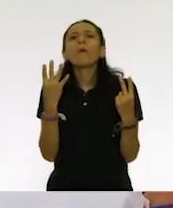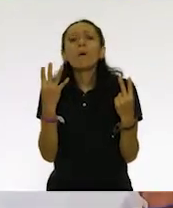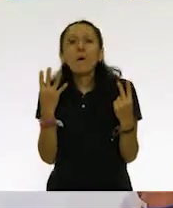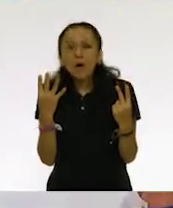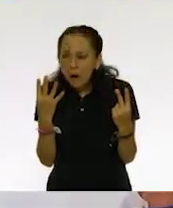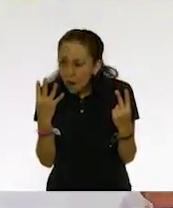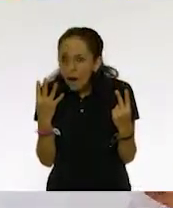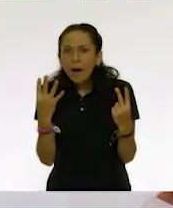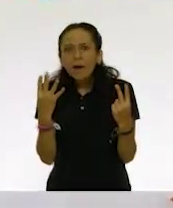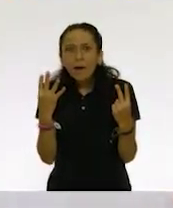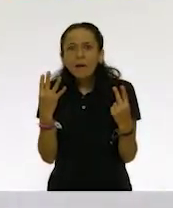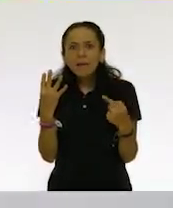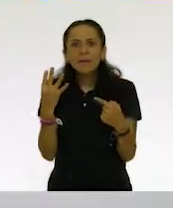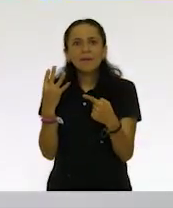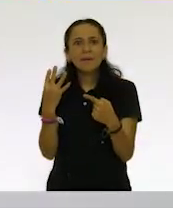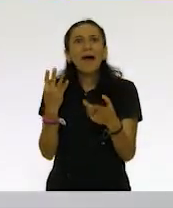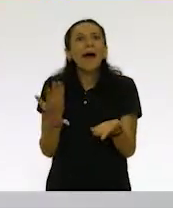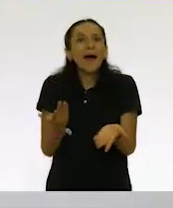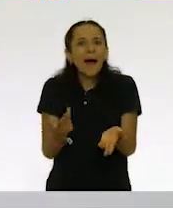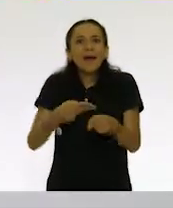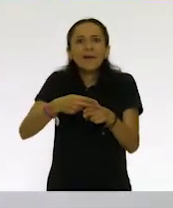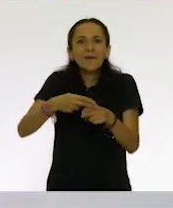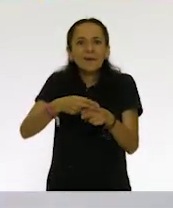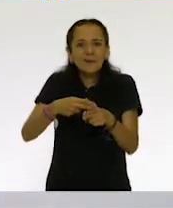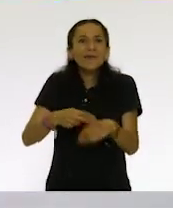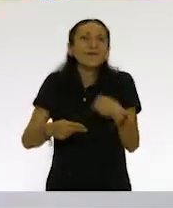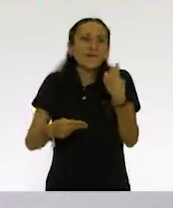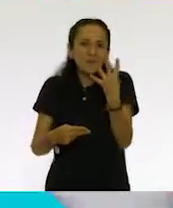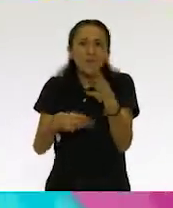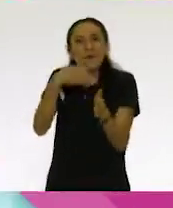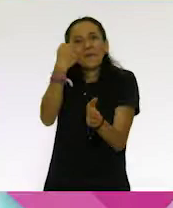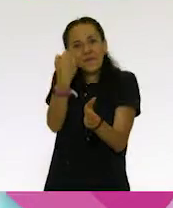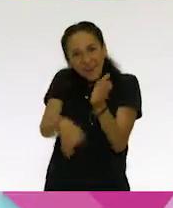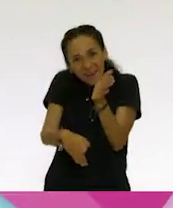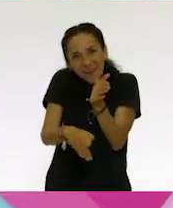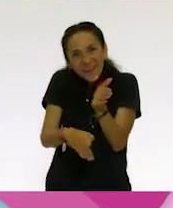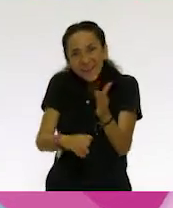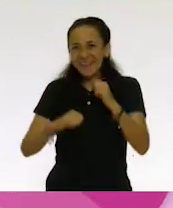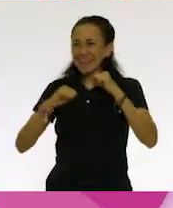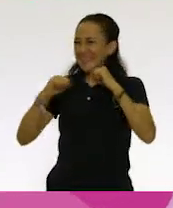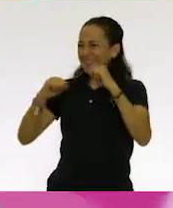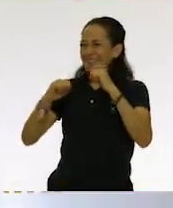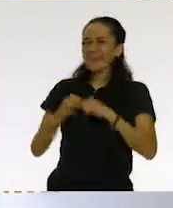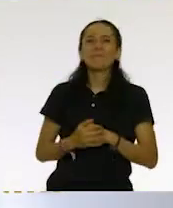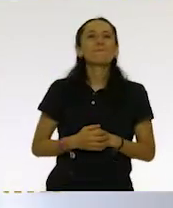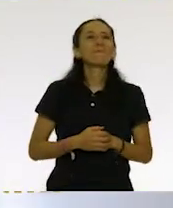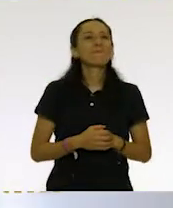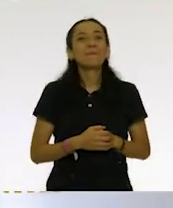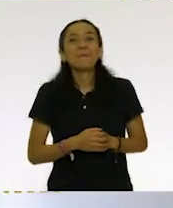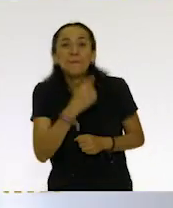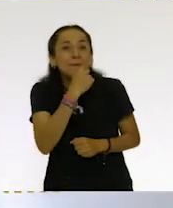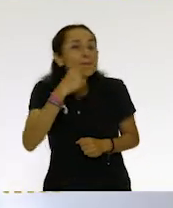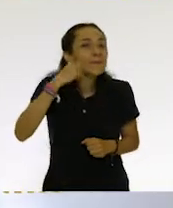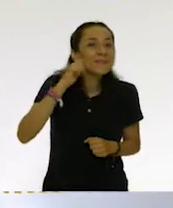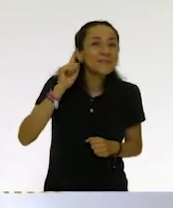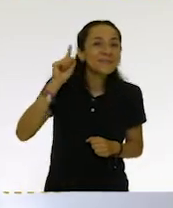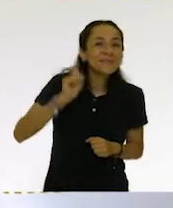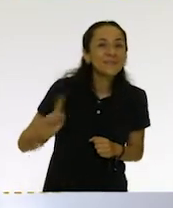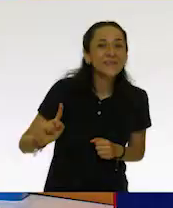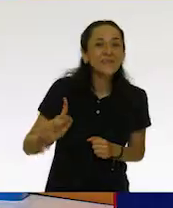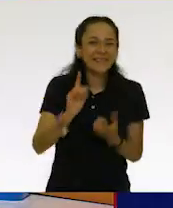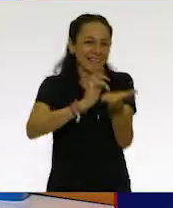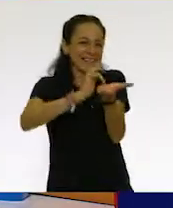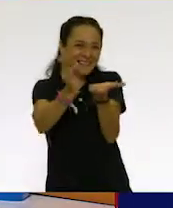1, 2, 3, 4 cuchillos. ¡Faltan 4 cuchillos! ¡Sí! Gracias, Sohar. Gracias. ¿Les gustó el